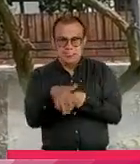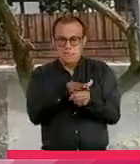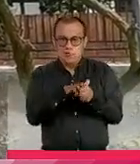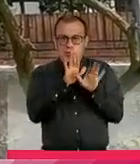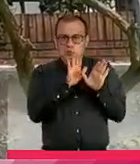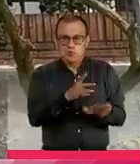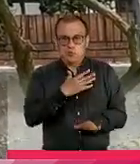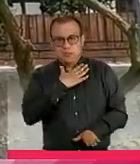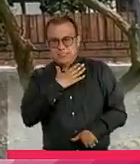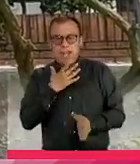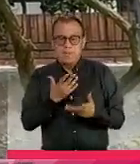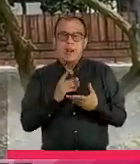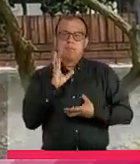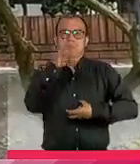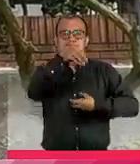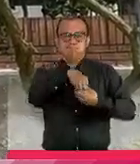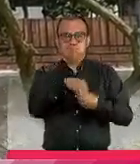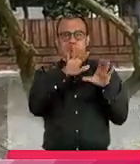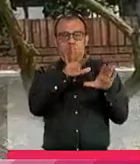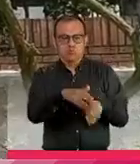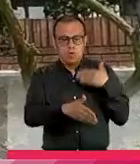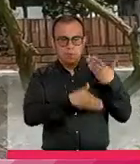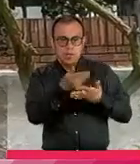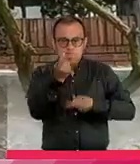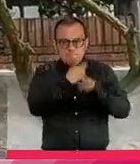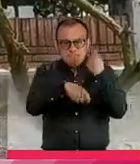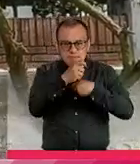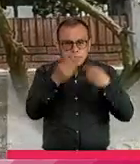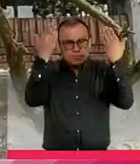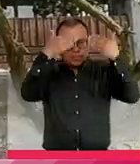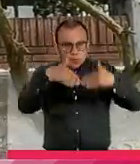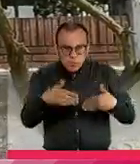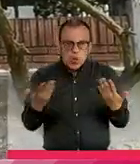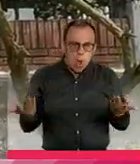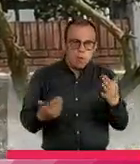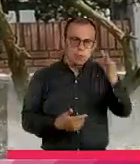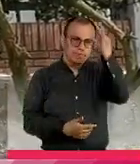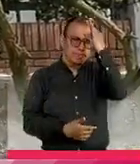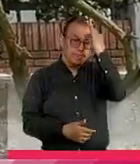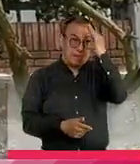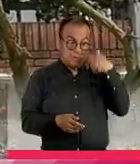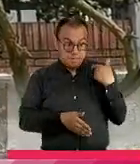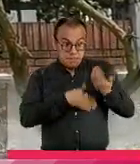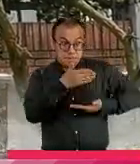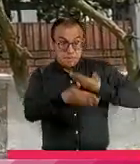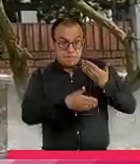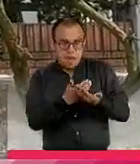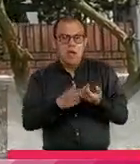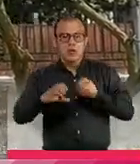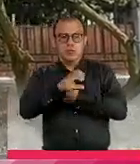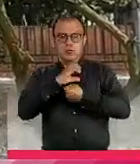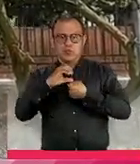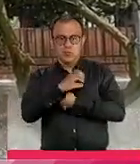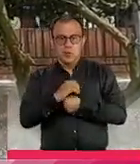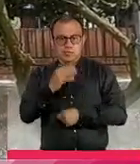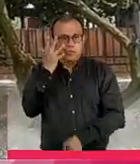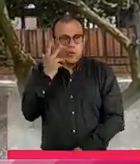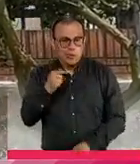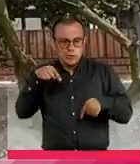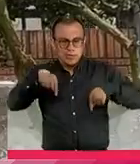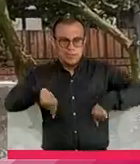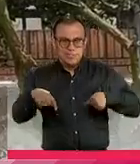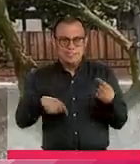jóvenes para involucrarlos en este microtráfico, en esta venta de droga, que es lo que ha conllevado a que en nuestra ciudad todos los días